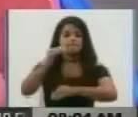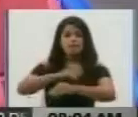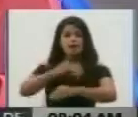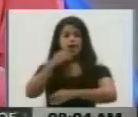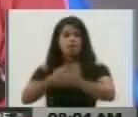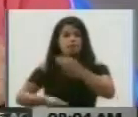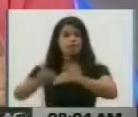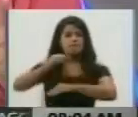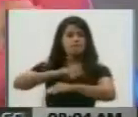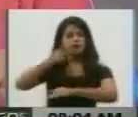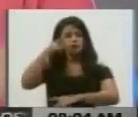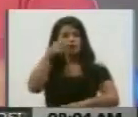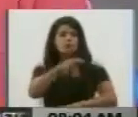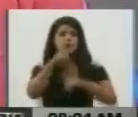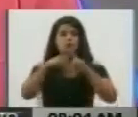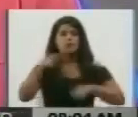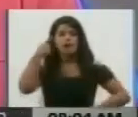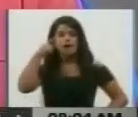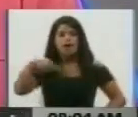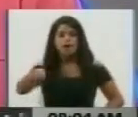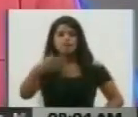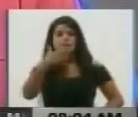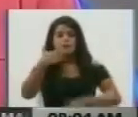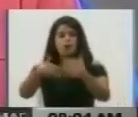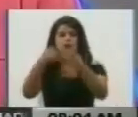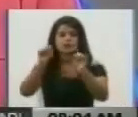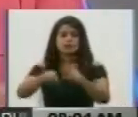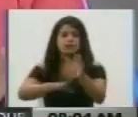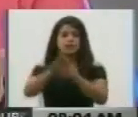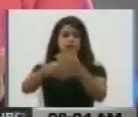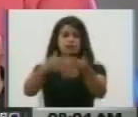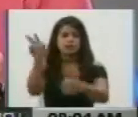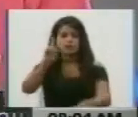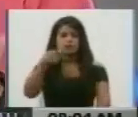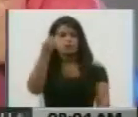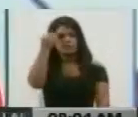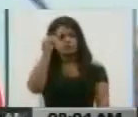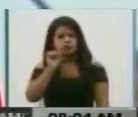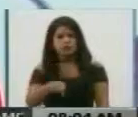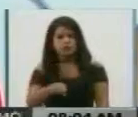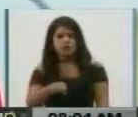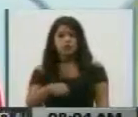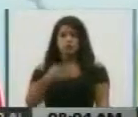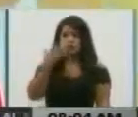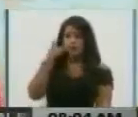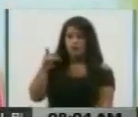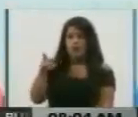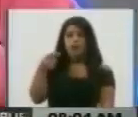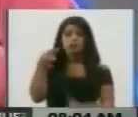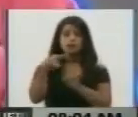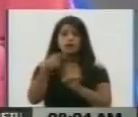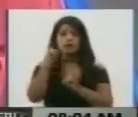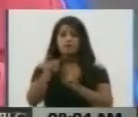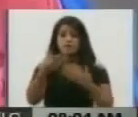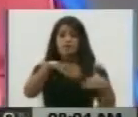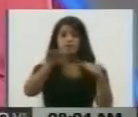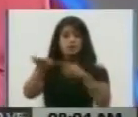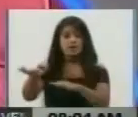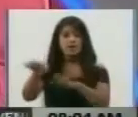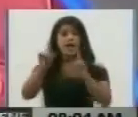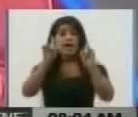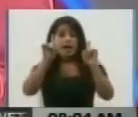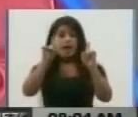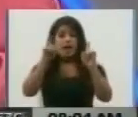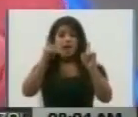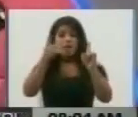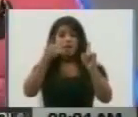modo que ellos deben estar calculando que aquí las cosas van a mejorar en Venezuela. Y entonces, esa perspectiva positiva nosotros tenemos que apoyarla. Claro, cuando